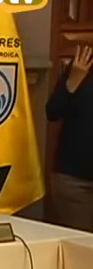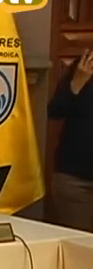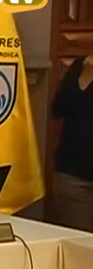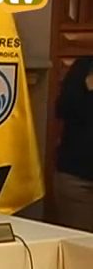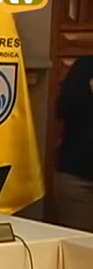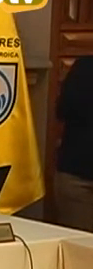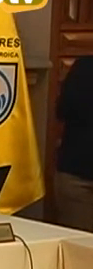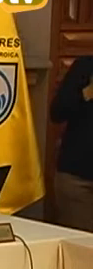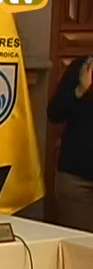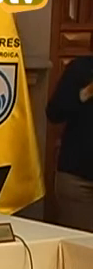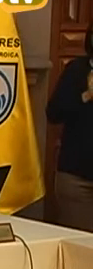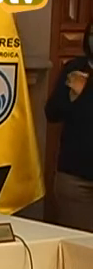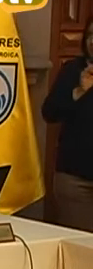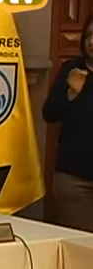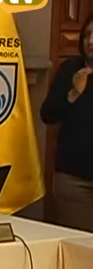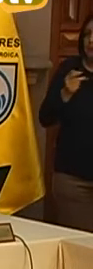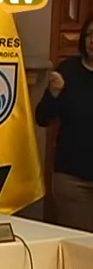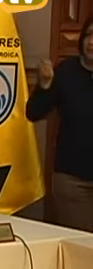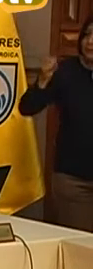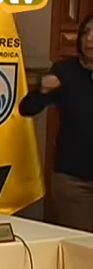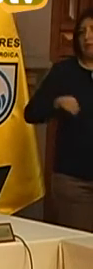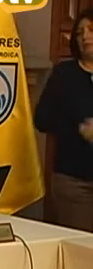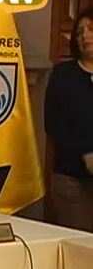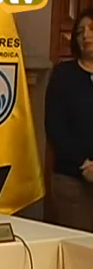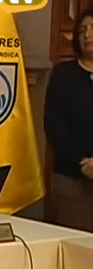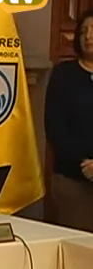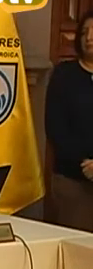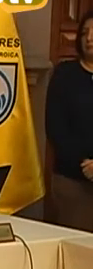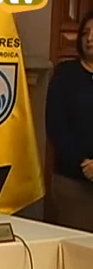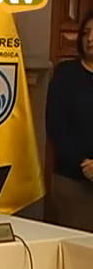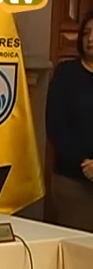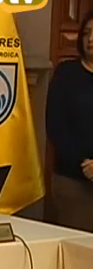con las consideraciones expuestas en el presente acuerdo.